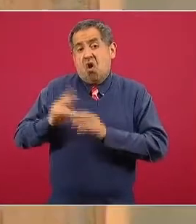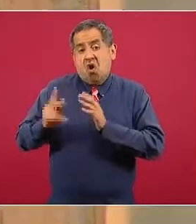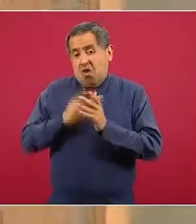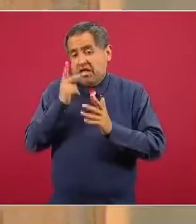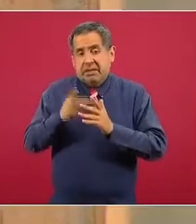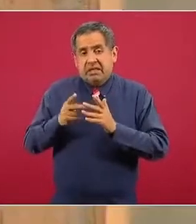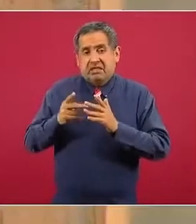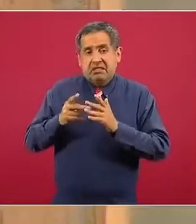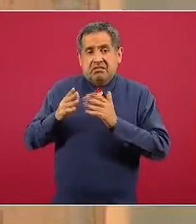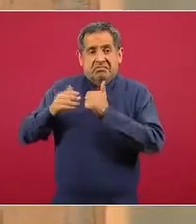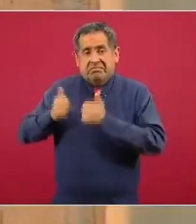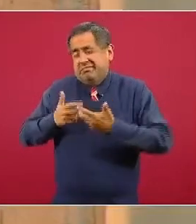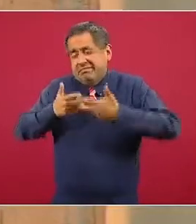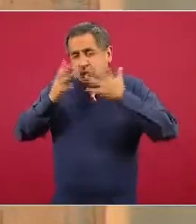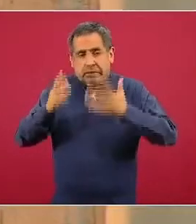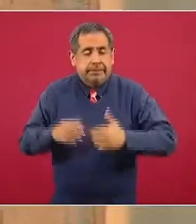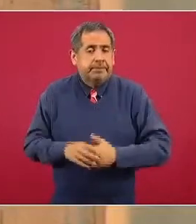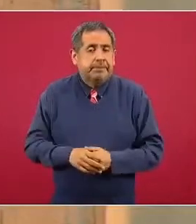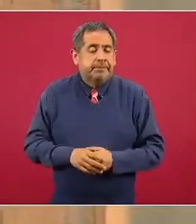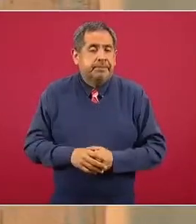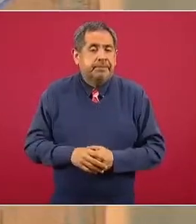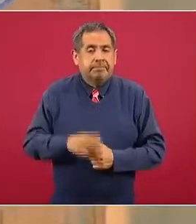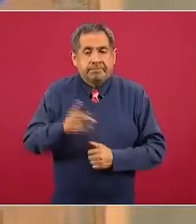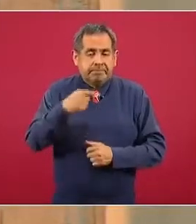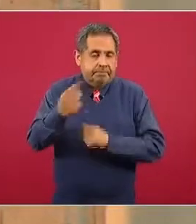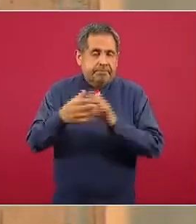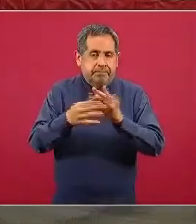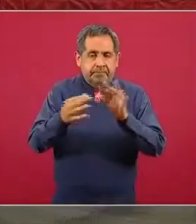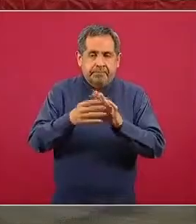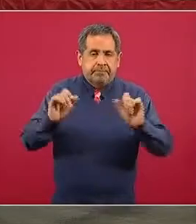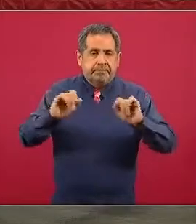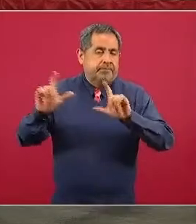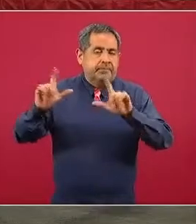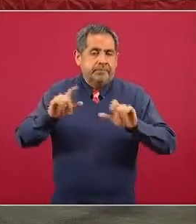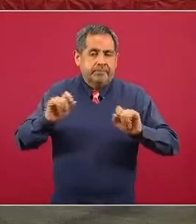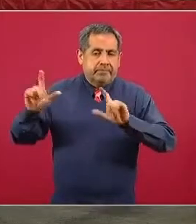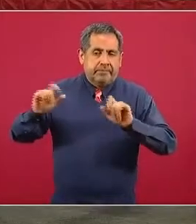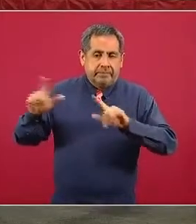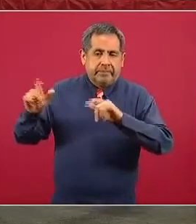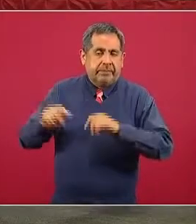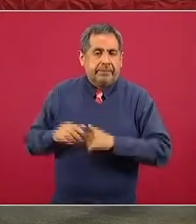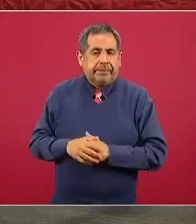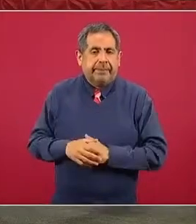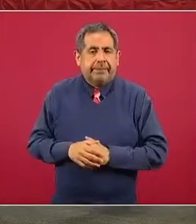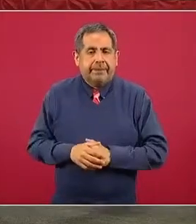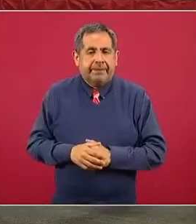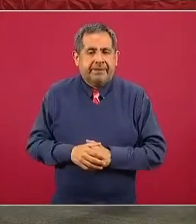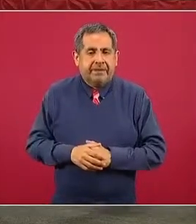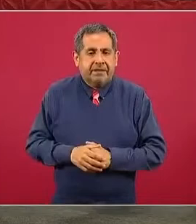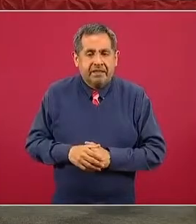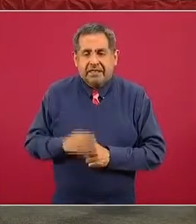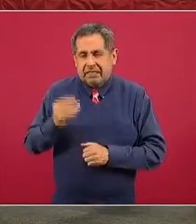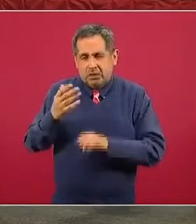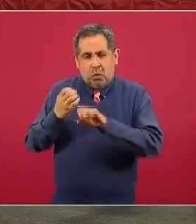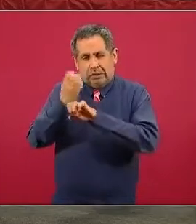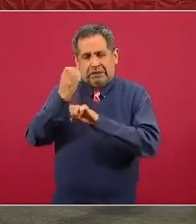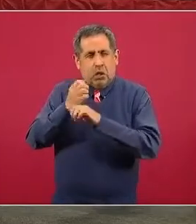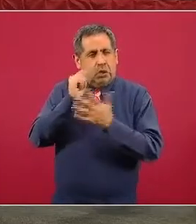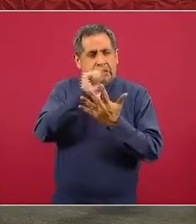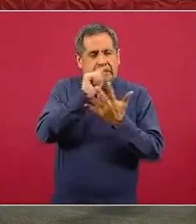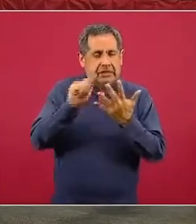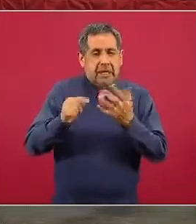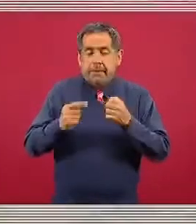las actividades. Explico rápidamente las gráficas, dado que las vamos a ver en las siguientes 5 entidades. Estaríamos empezando